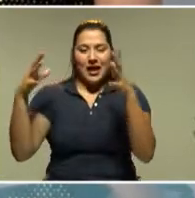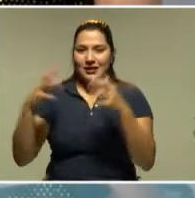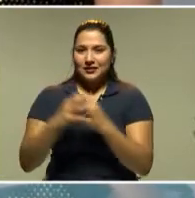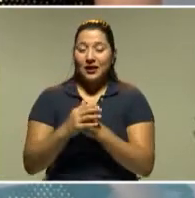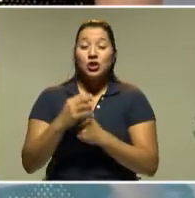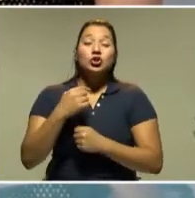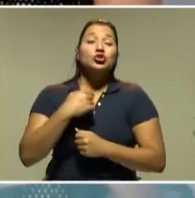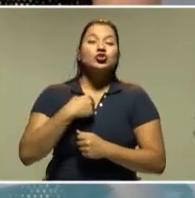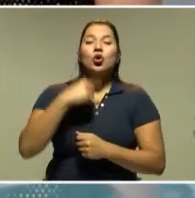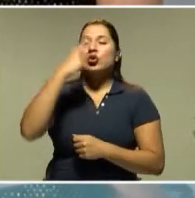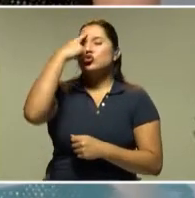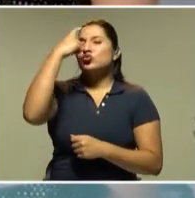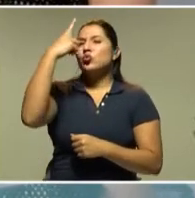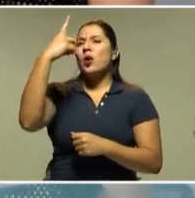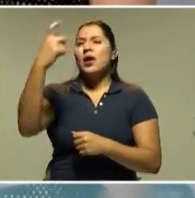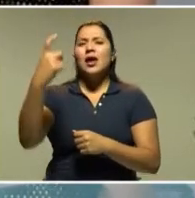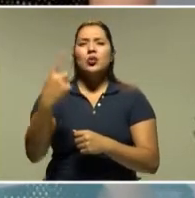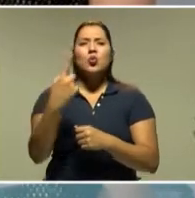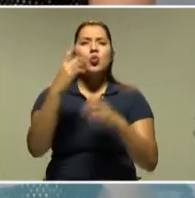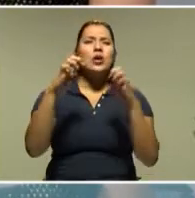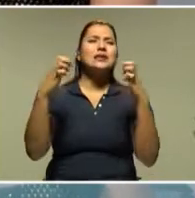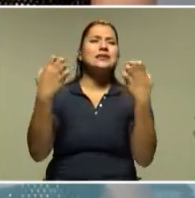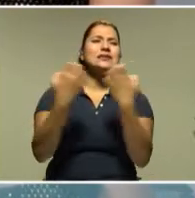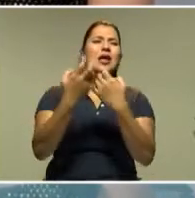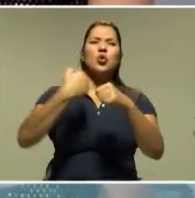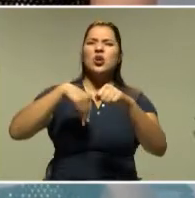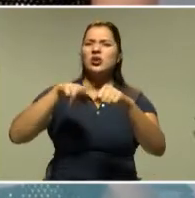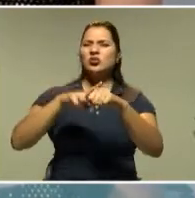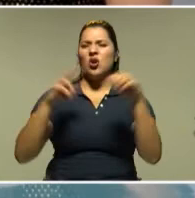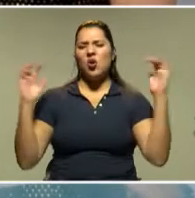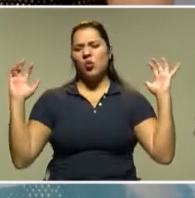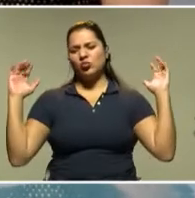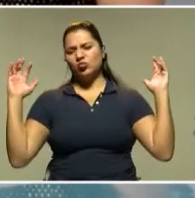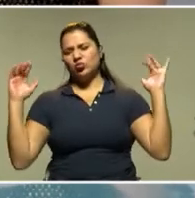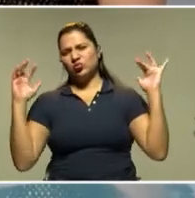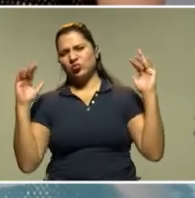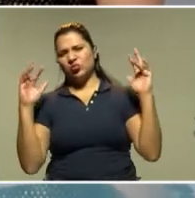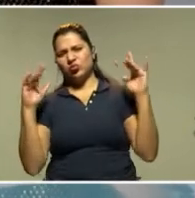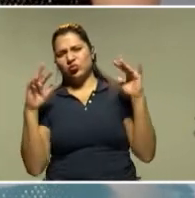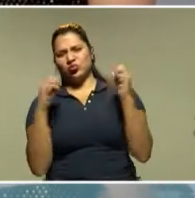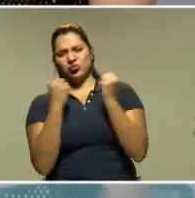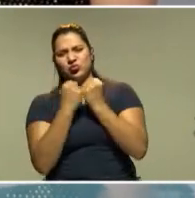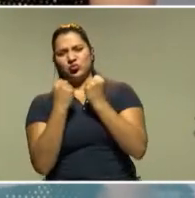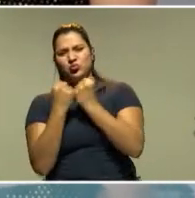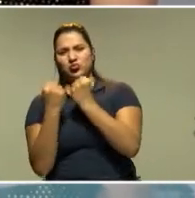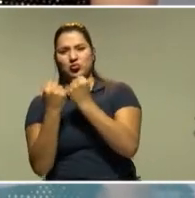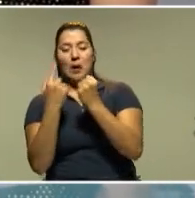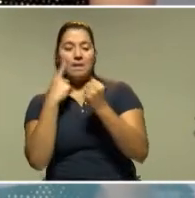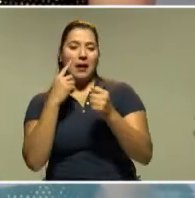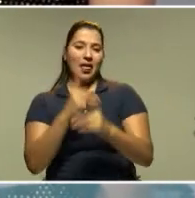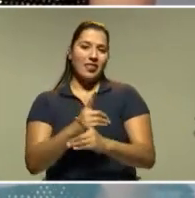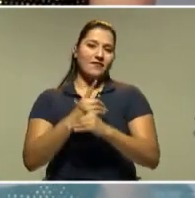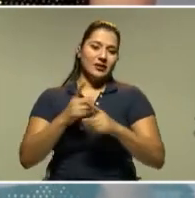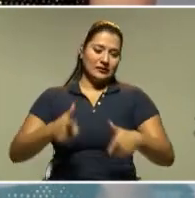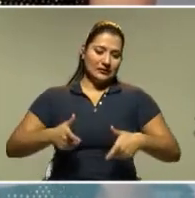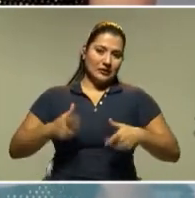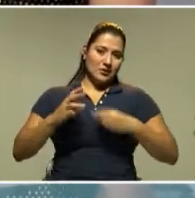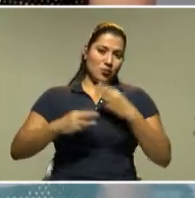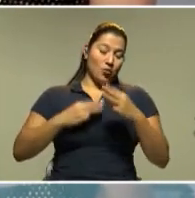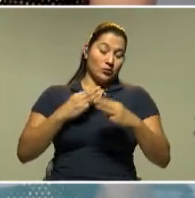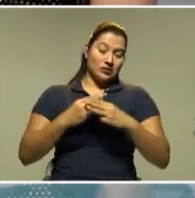es, digamos, llenar un estadio nacional, así que todos lleguen a una defensa del título mundial, sería